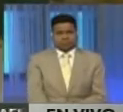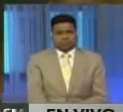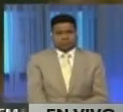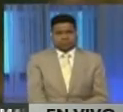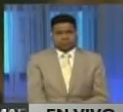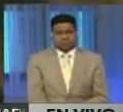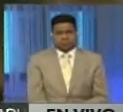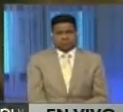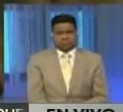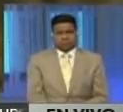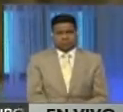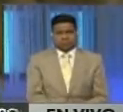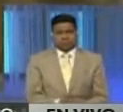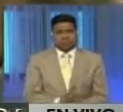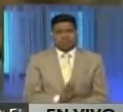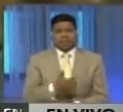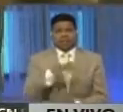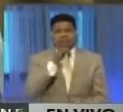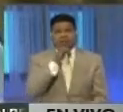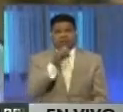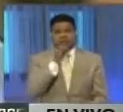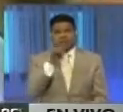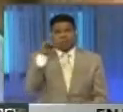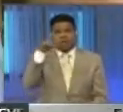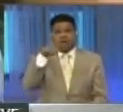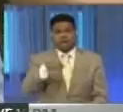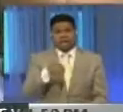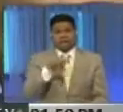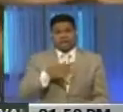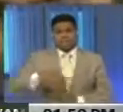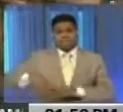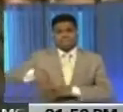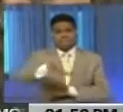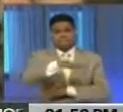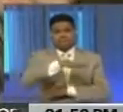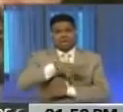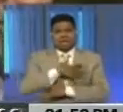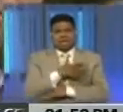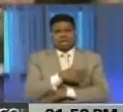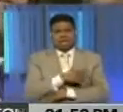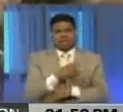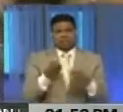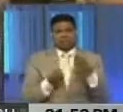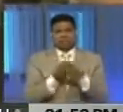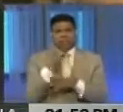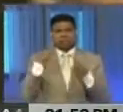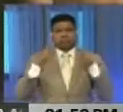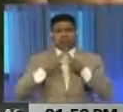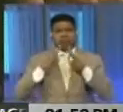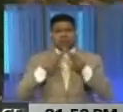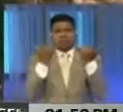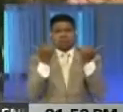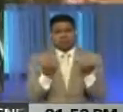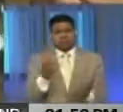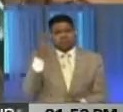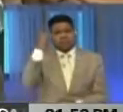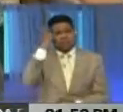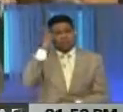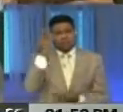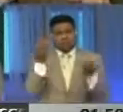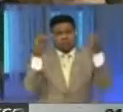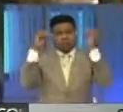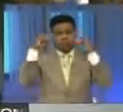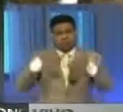Iniciamos esta transmisión desde el Salón Ayacucho en el Palacio de Miraflores. Venezuela el día de hoy firmará memorandos de entendimientos